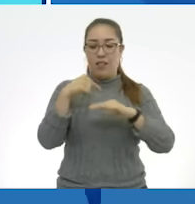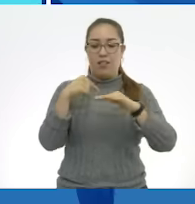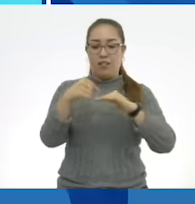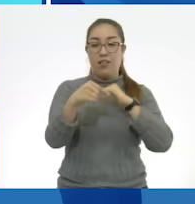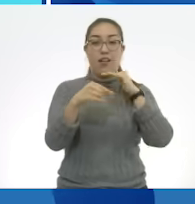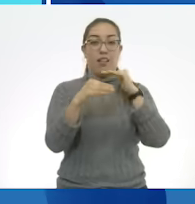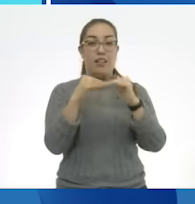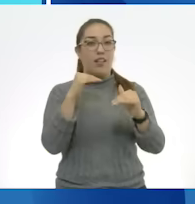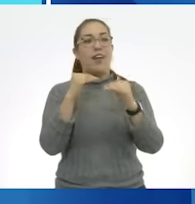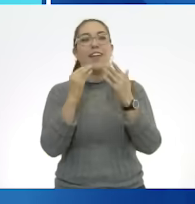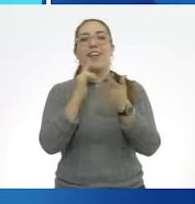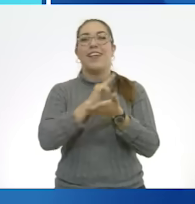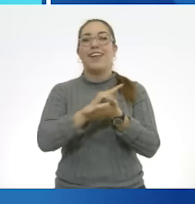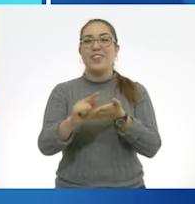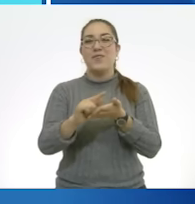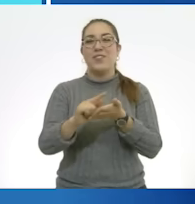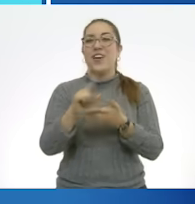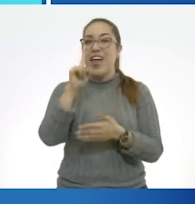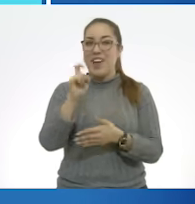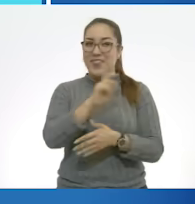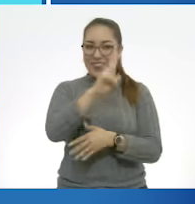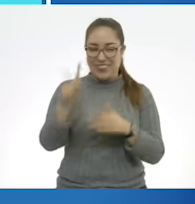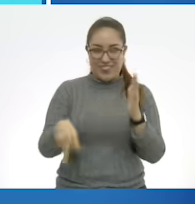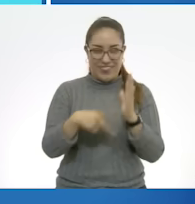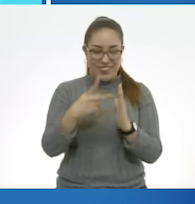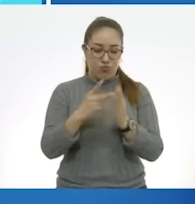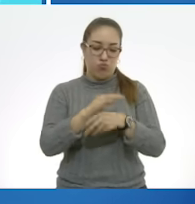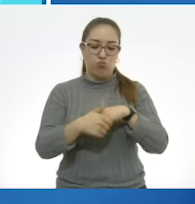uñas. Enjuaga tus manos con agua.